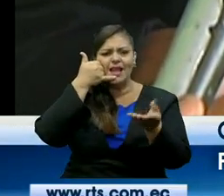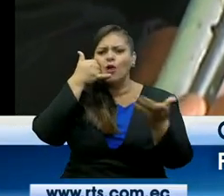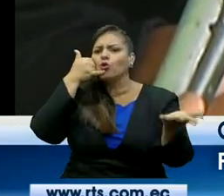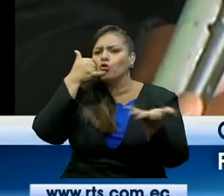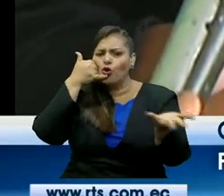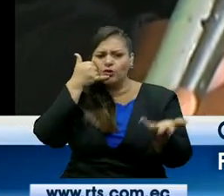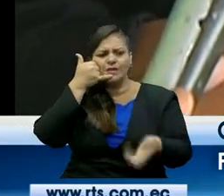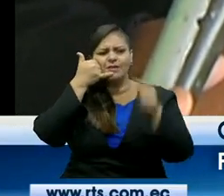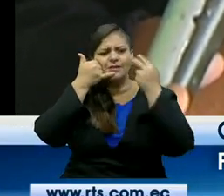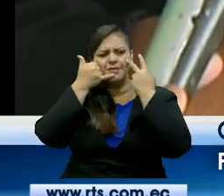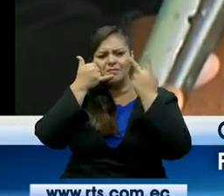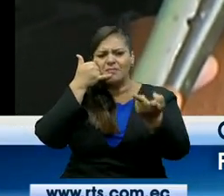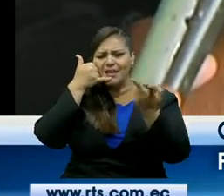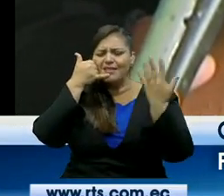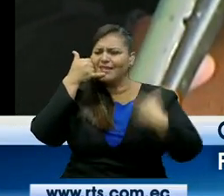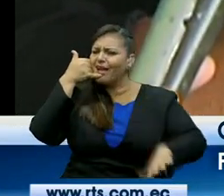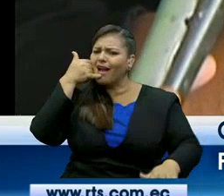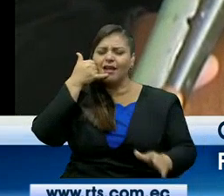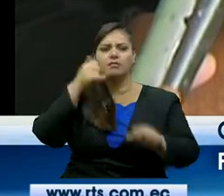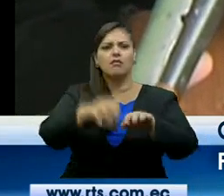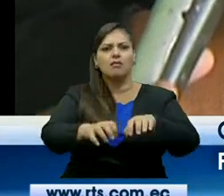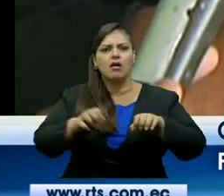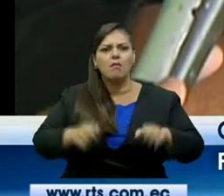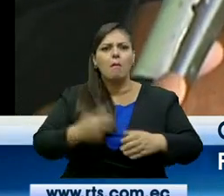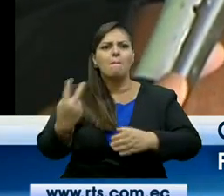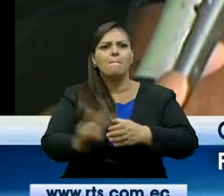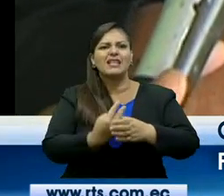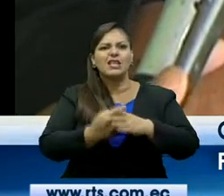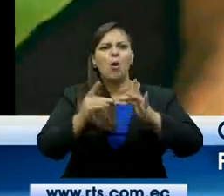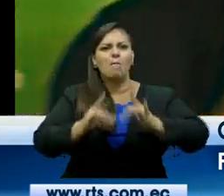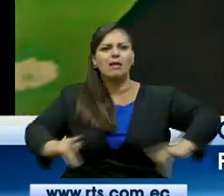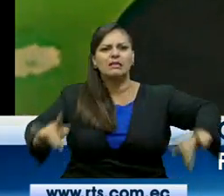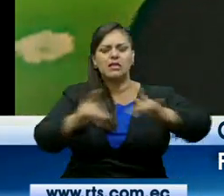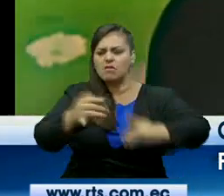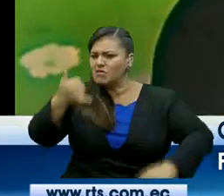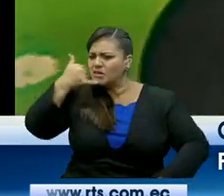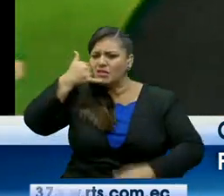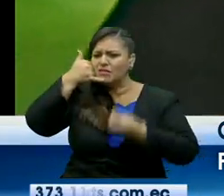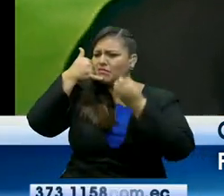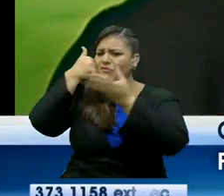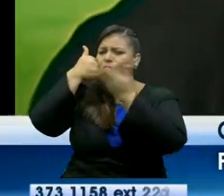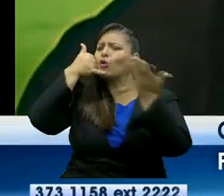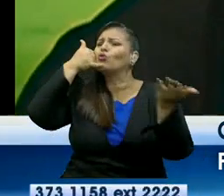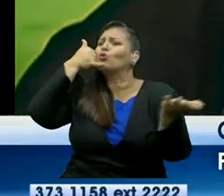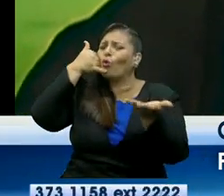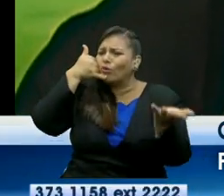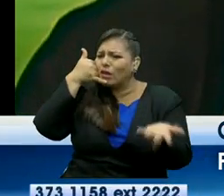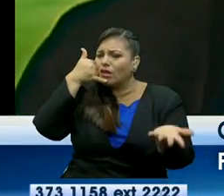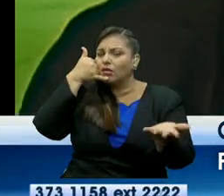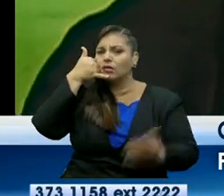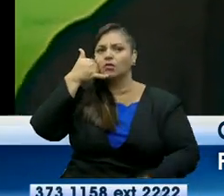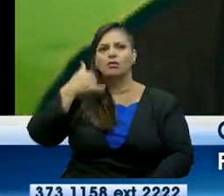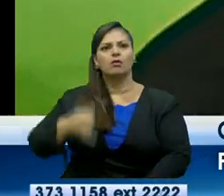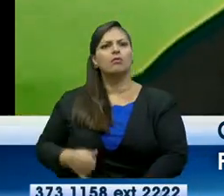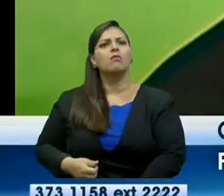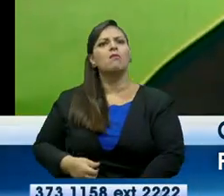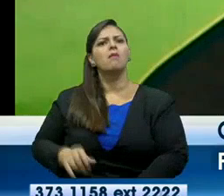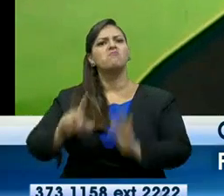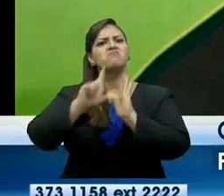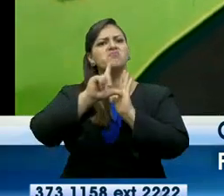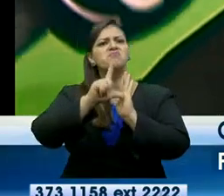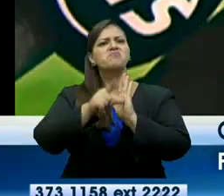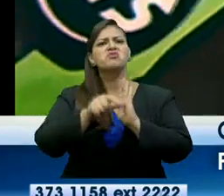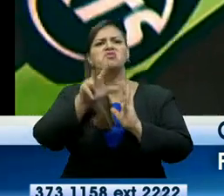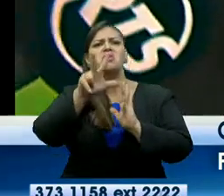cajón está vacío, o sea, como que alguien nos había direccionado para el robo. Era la brevedad posible, demoraron 3-4 minutos